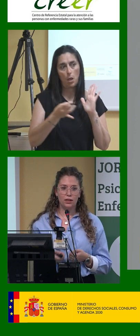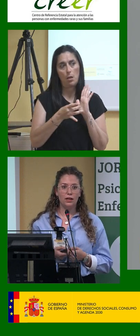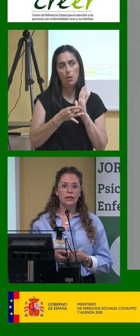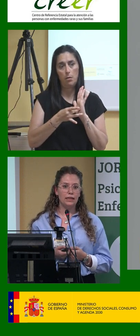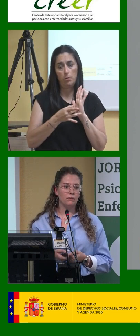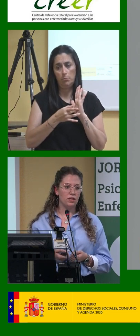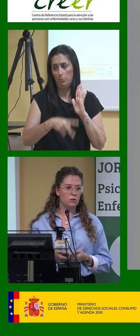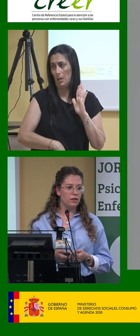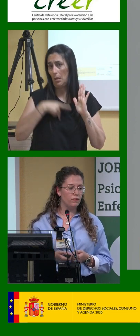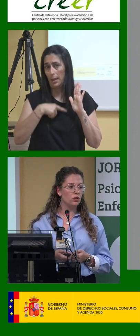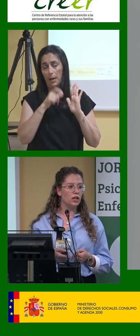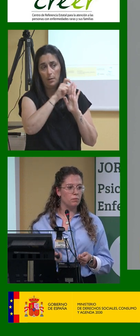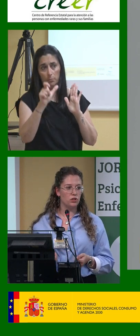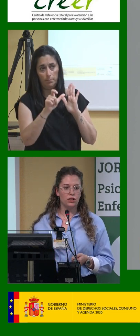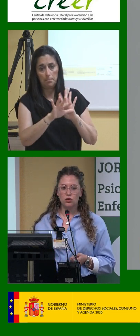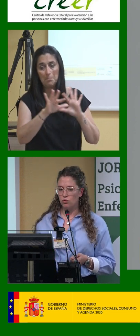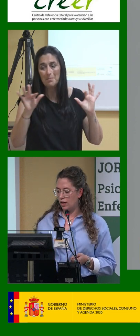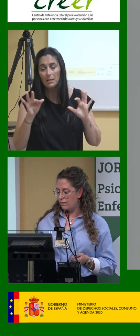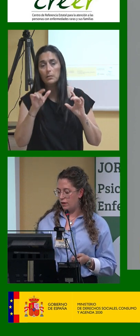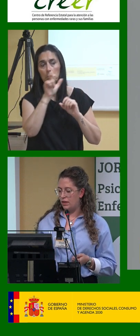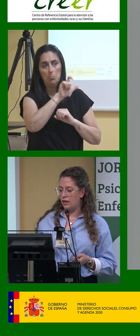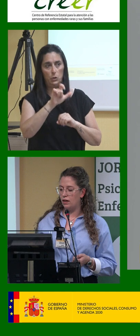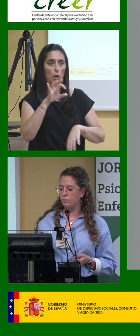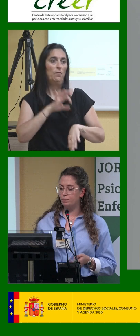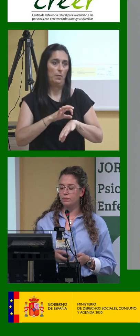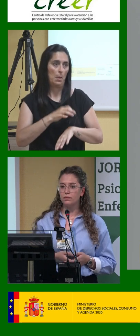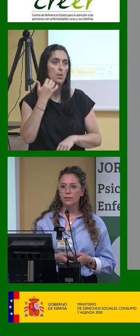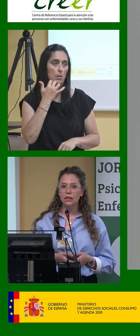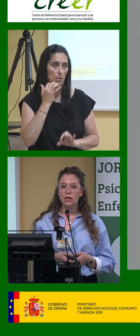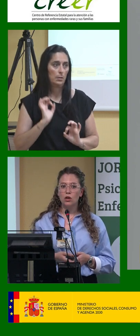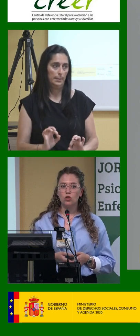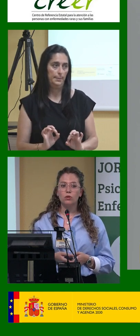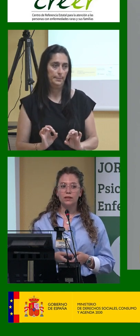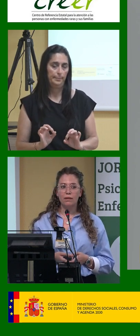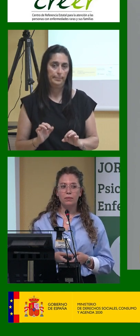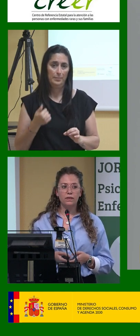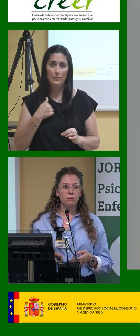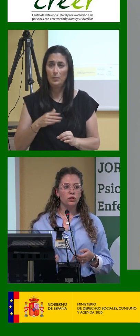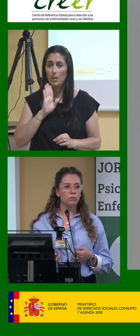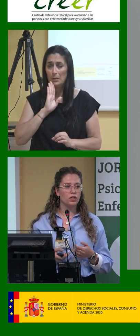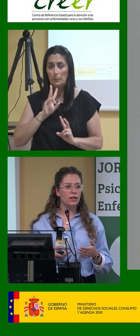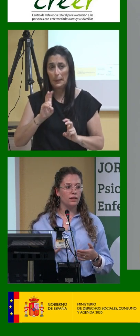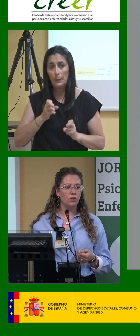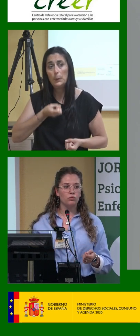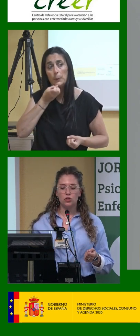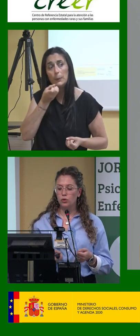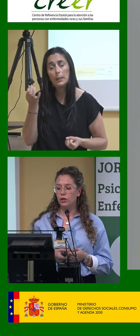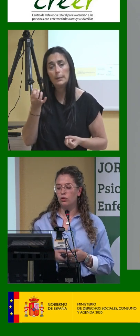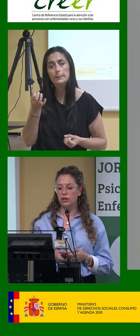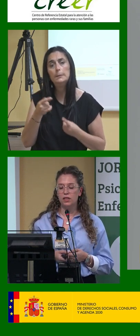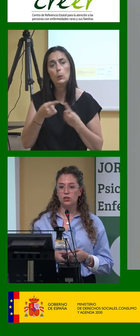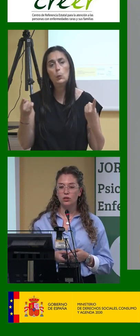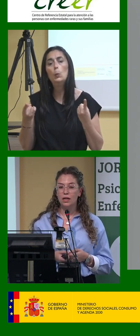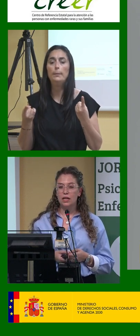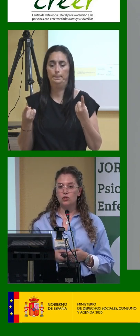población en general y también en específico de las personas con una enfermedad rara. Os comentaba al principio que hemos realizado un estudio